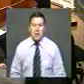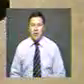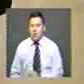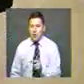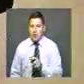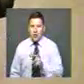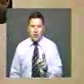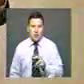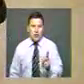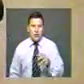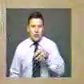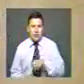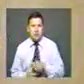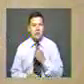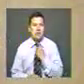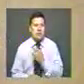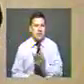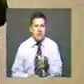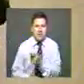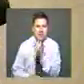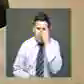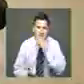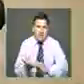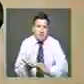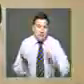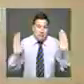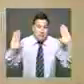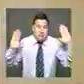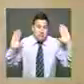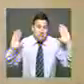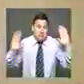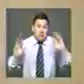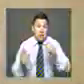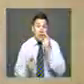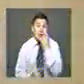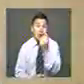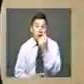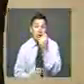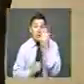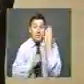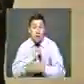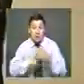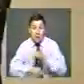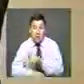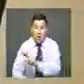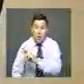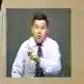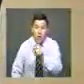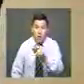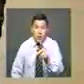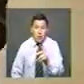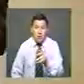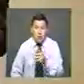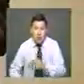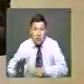Hombre, problemático, y hay que resolverlo, porque la bigamia es un delito. Y